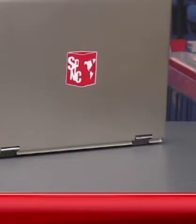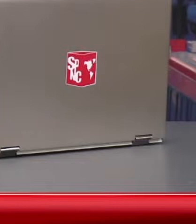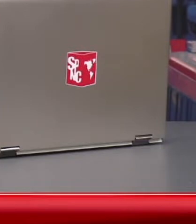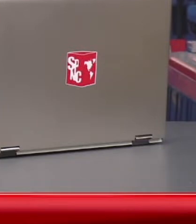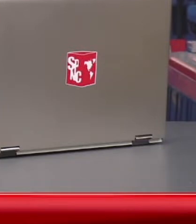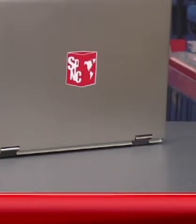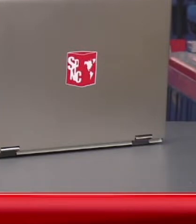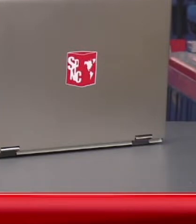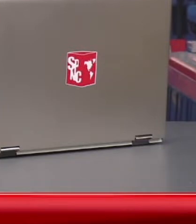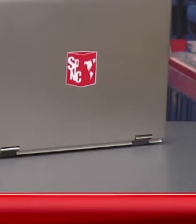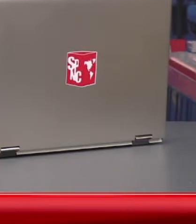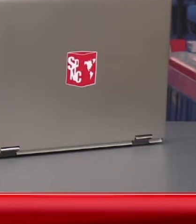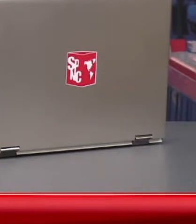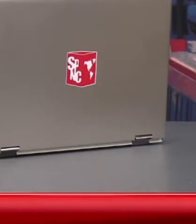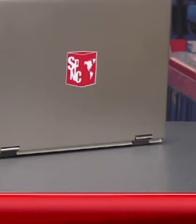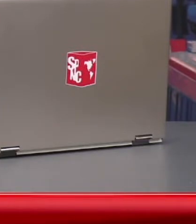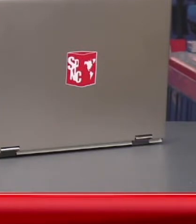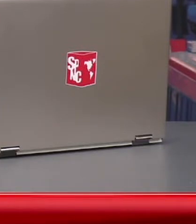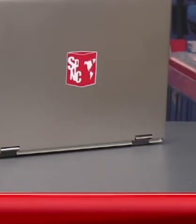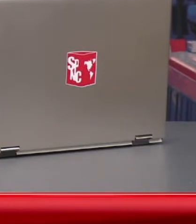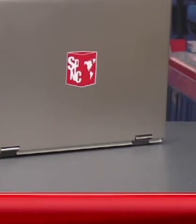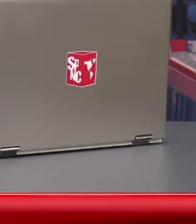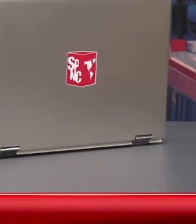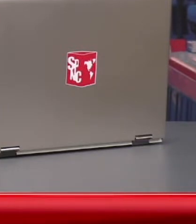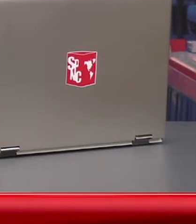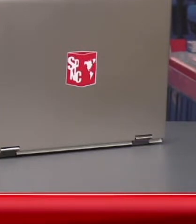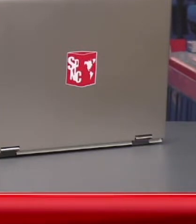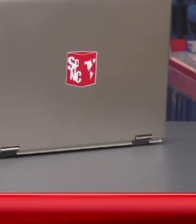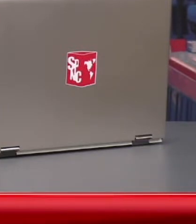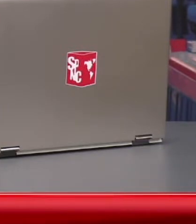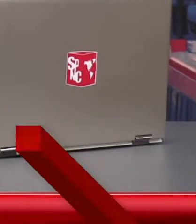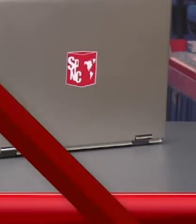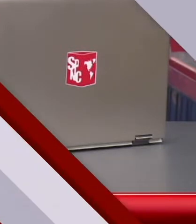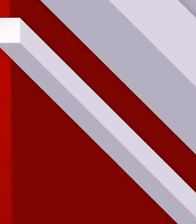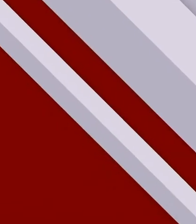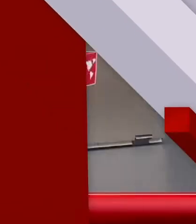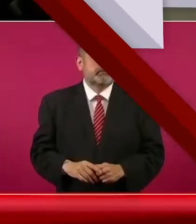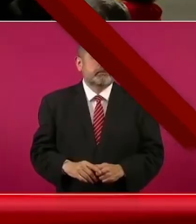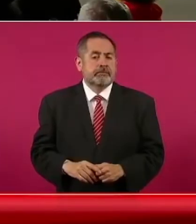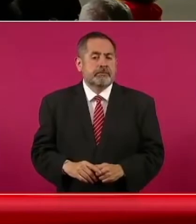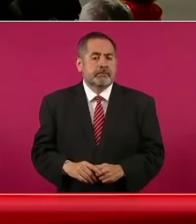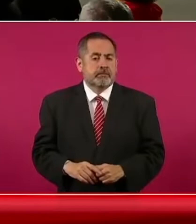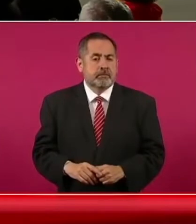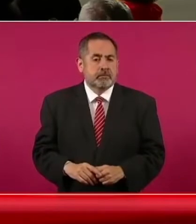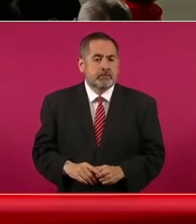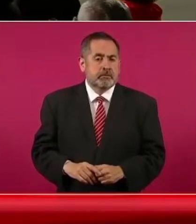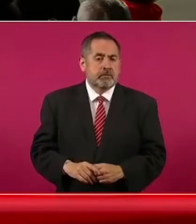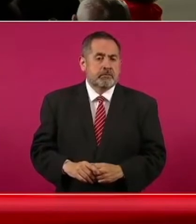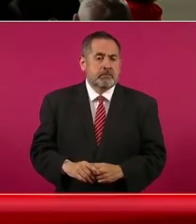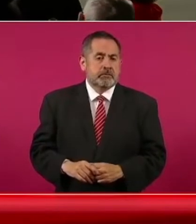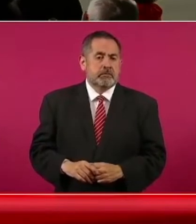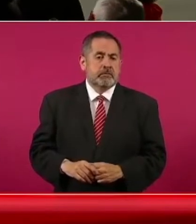a los productores de México Esto fue lo que dijo el mandatario de México esta mañana